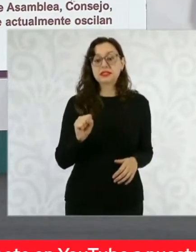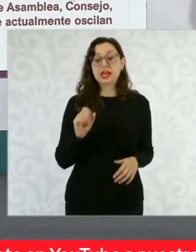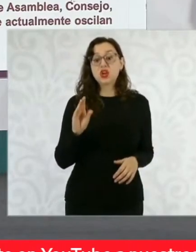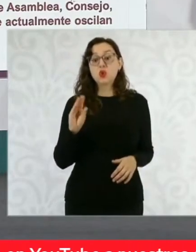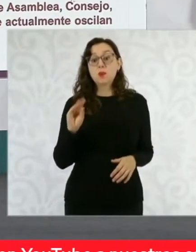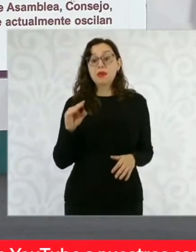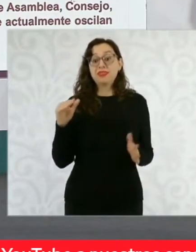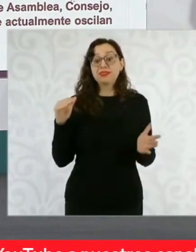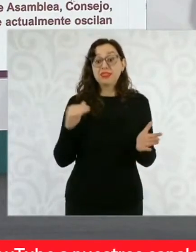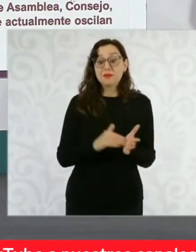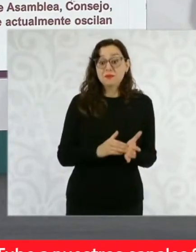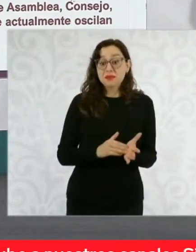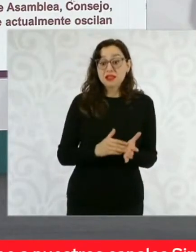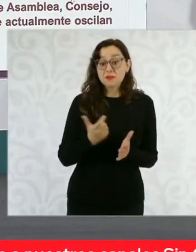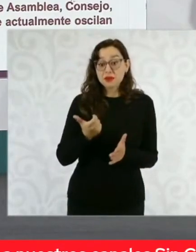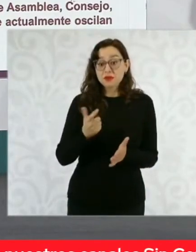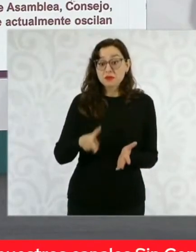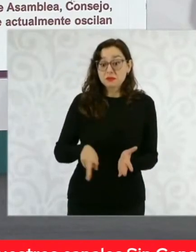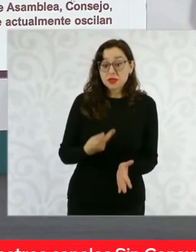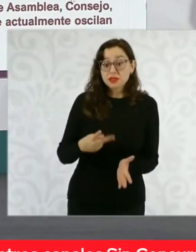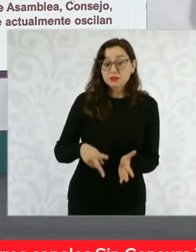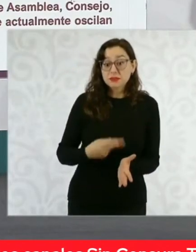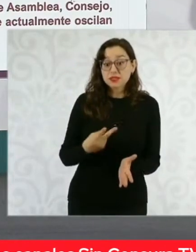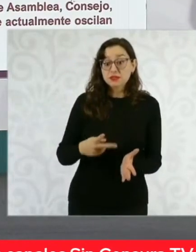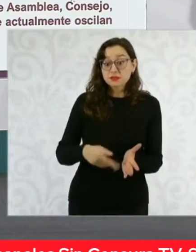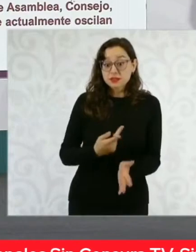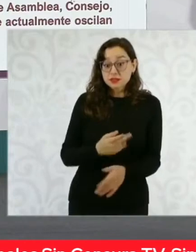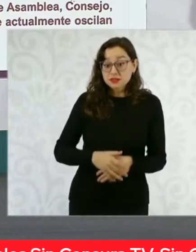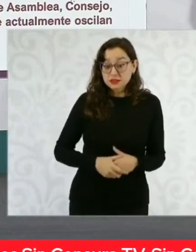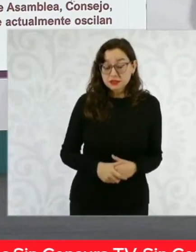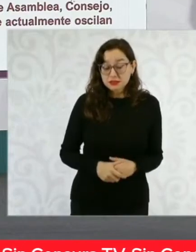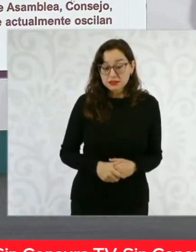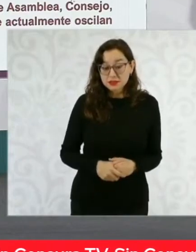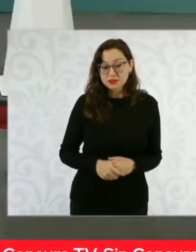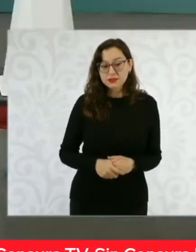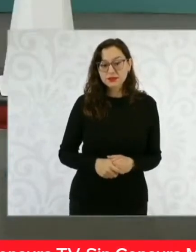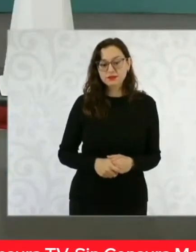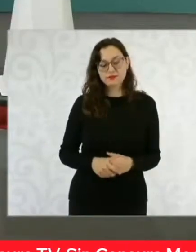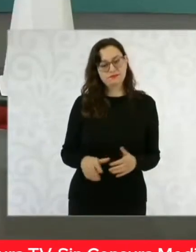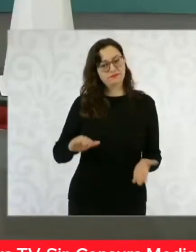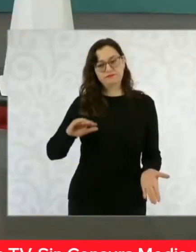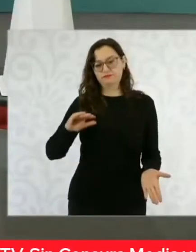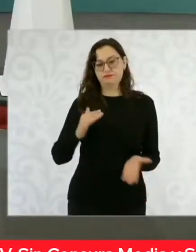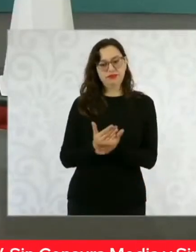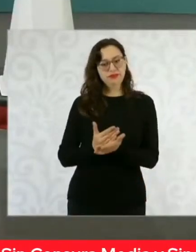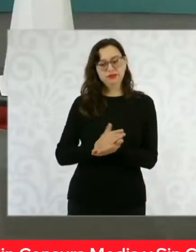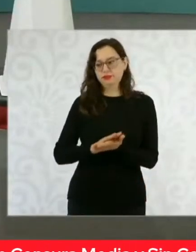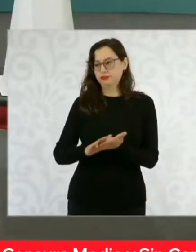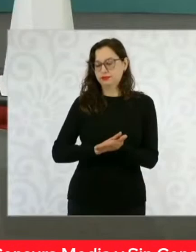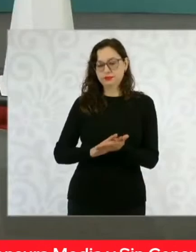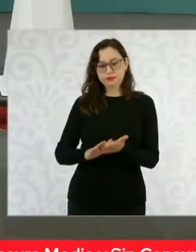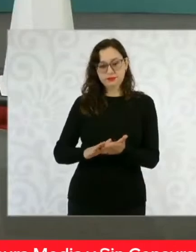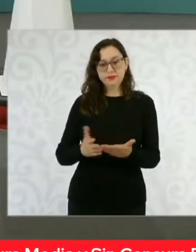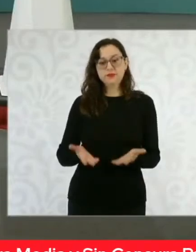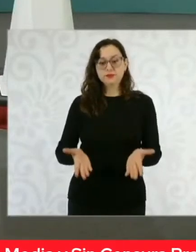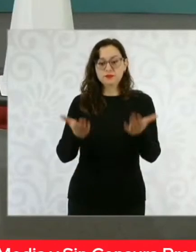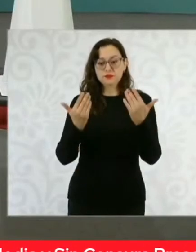pesos por cada sesión. La que sigue, por favor.